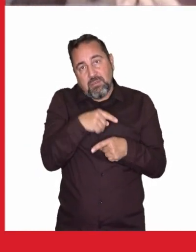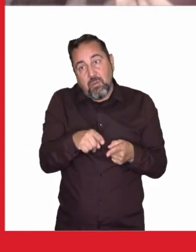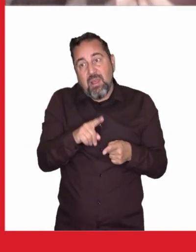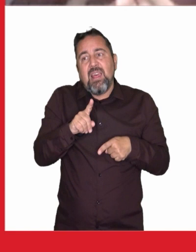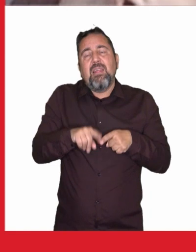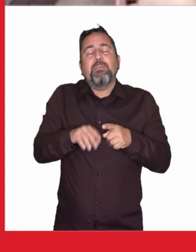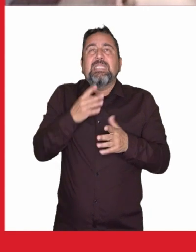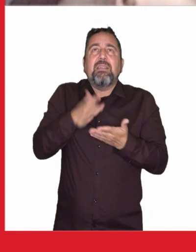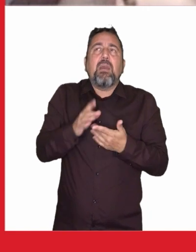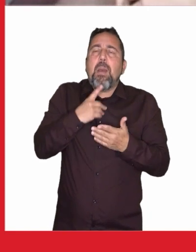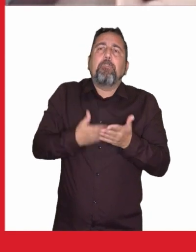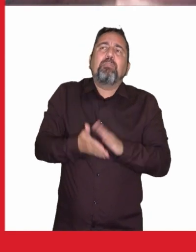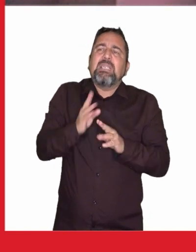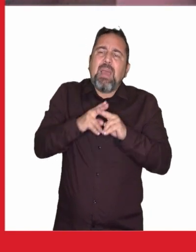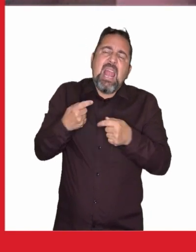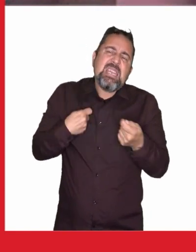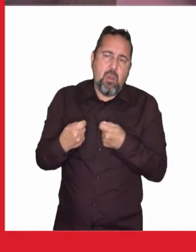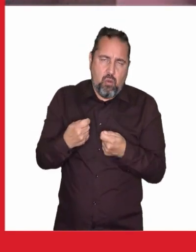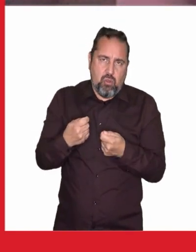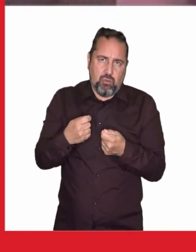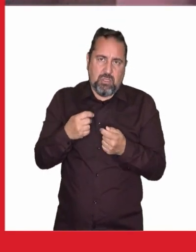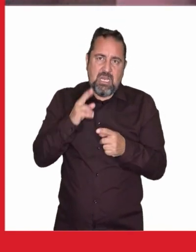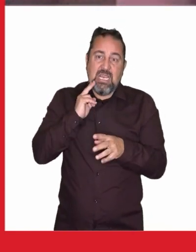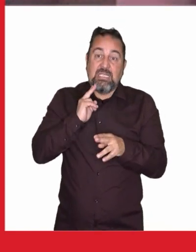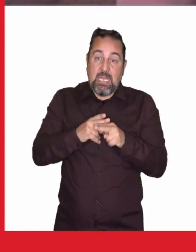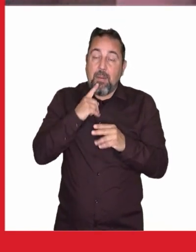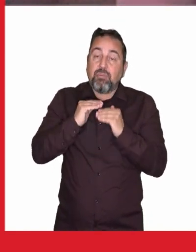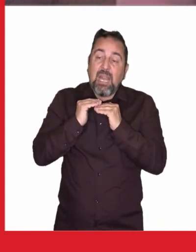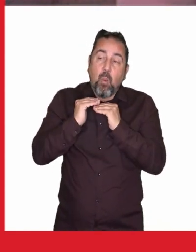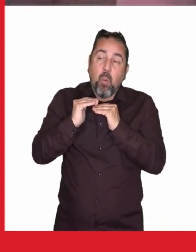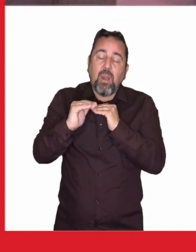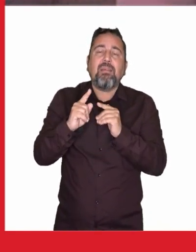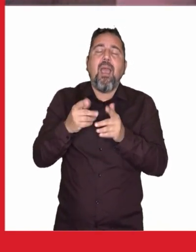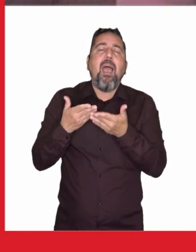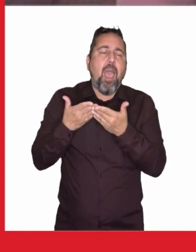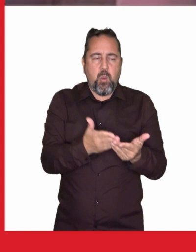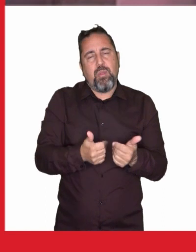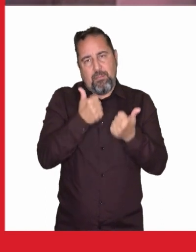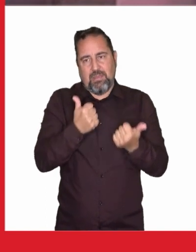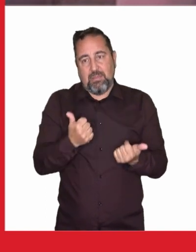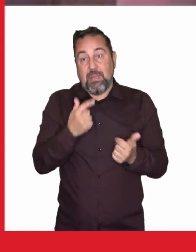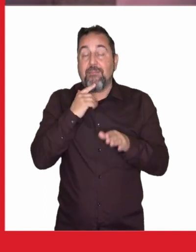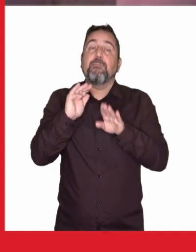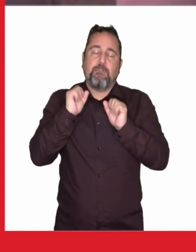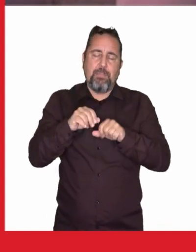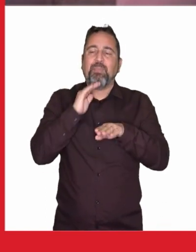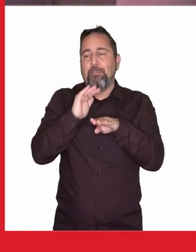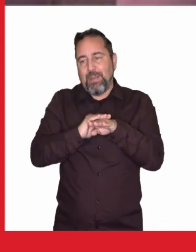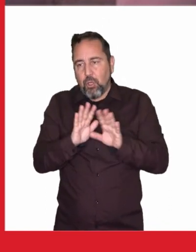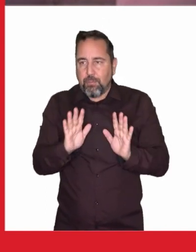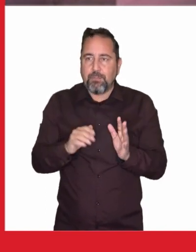dependen de que el ingreso de pasta para poder comer. Creo que ir hacia negocios que tienen un cierto recurrente ayuda mucho a